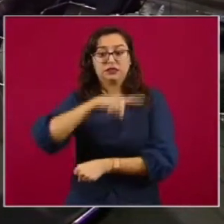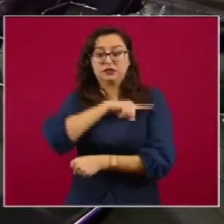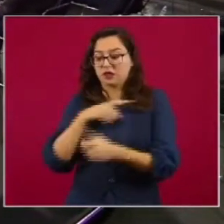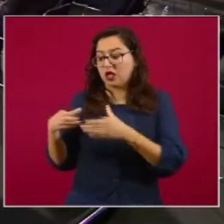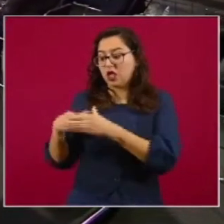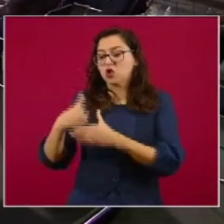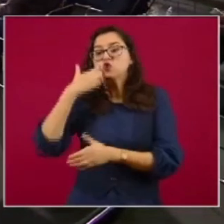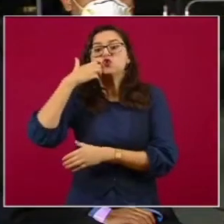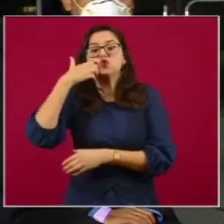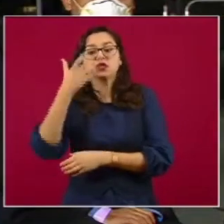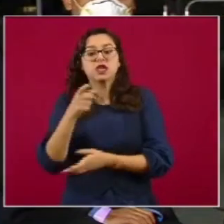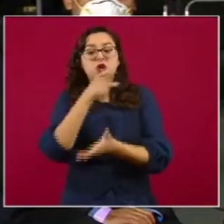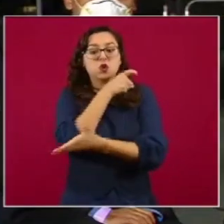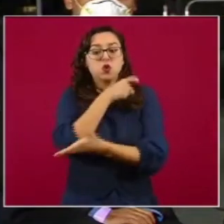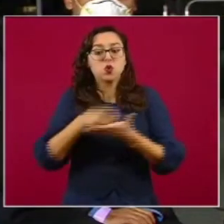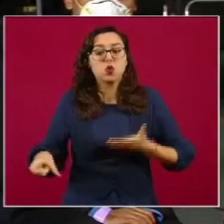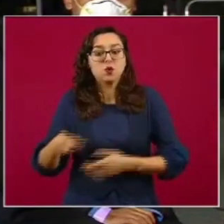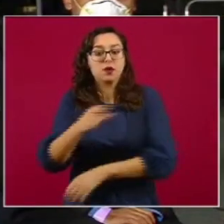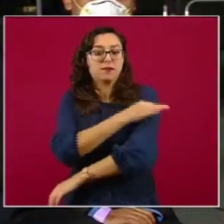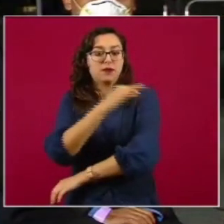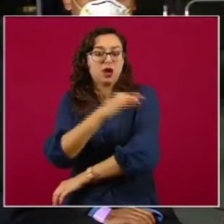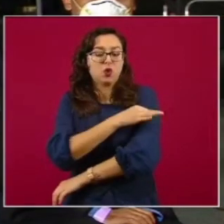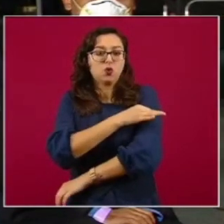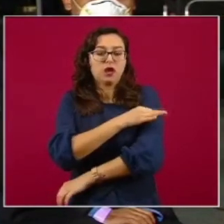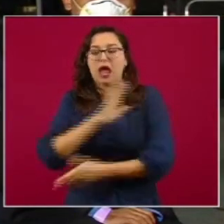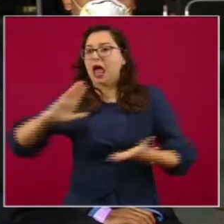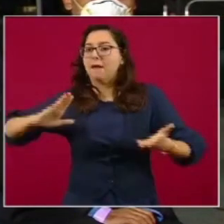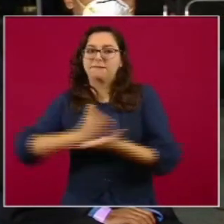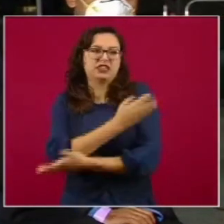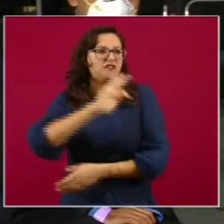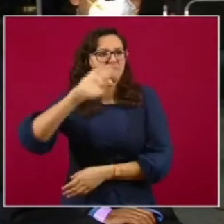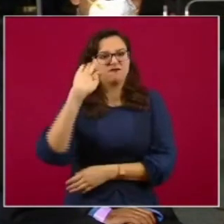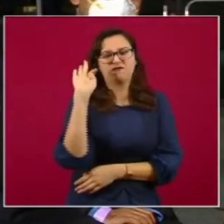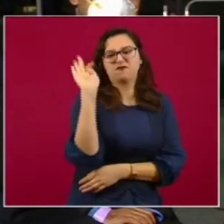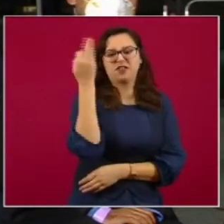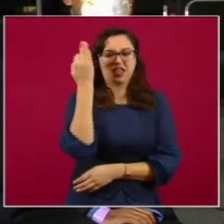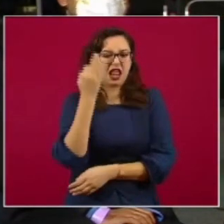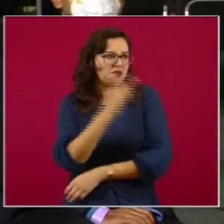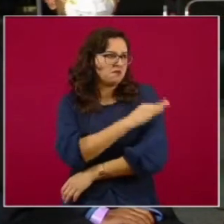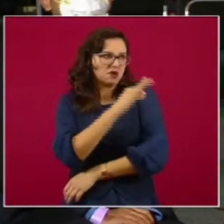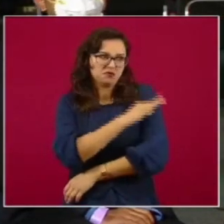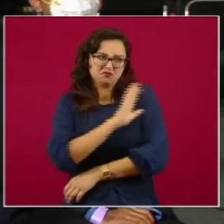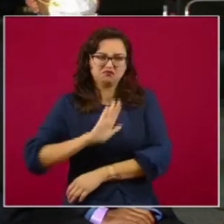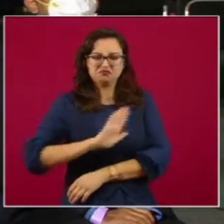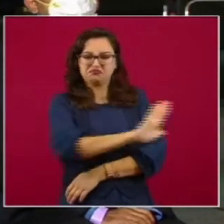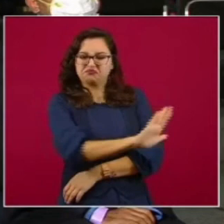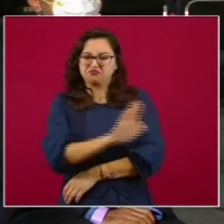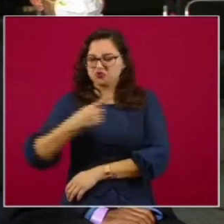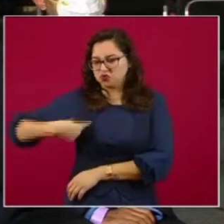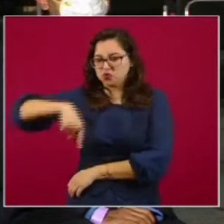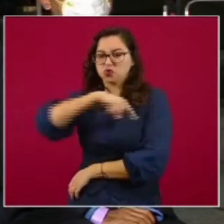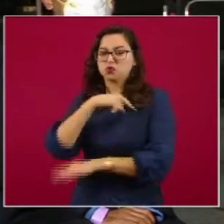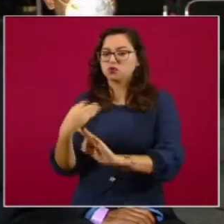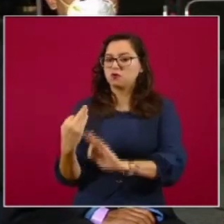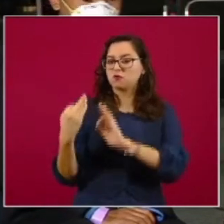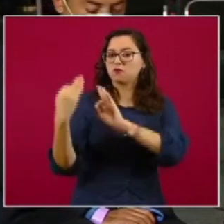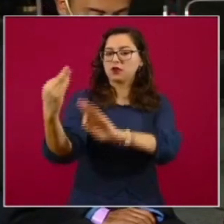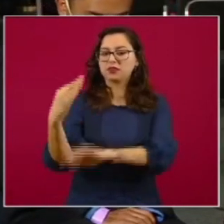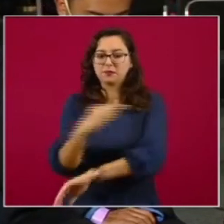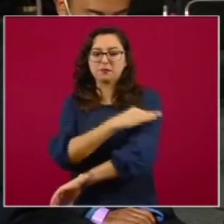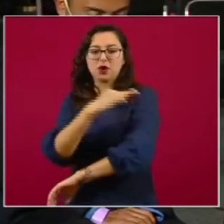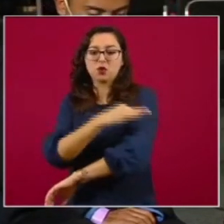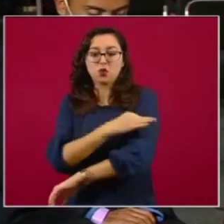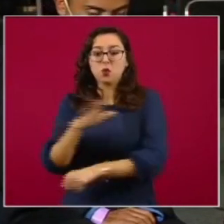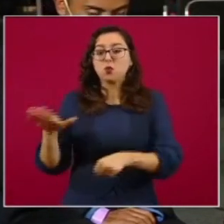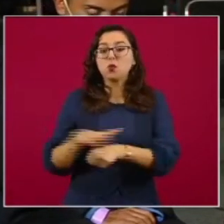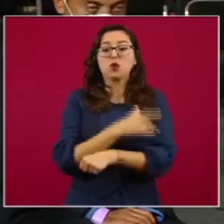intentar comprar la vacuna contra COVID para sus estados, argumentando que la federación está, pues dicho en palabras llanas,